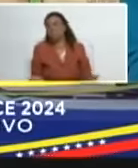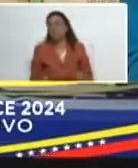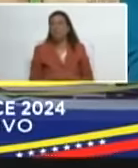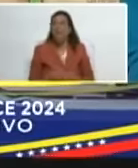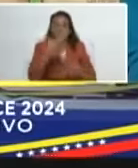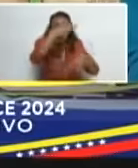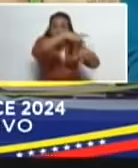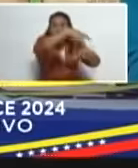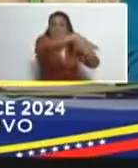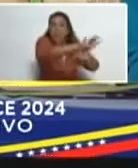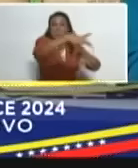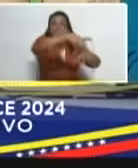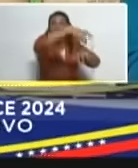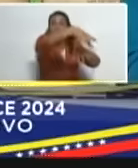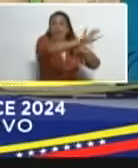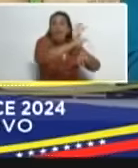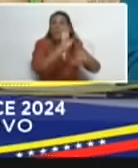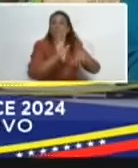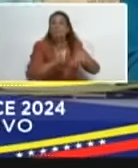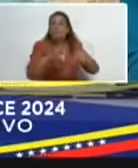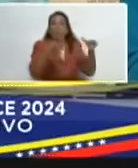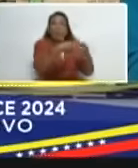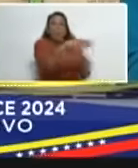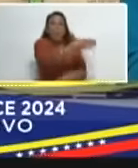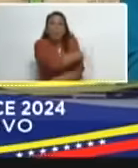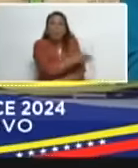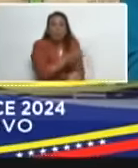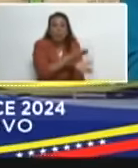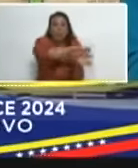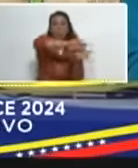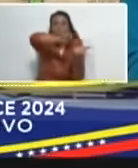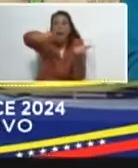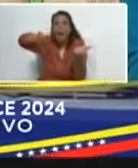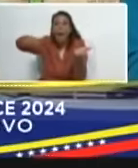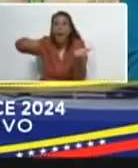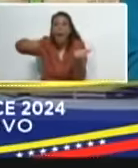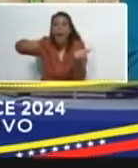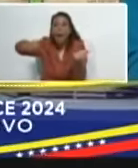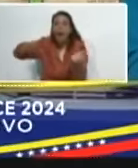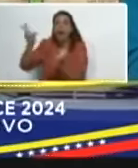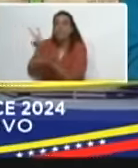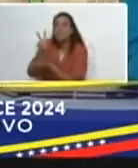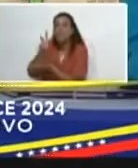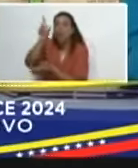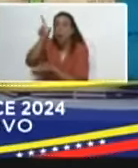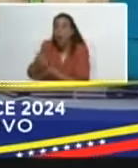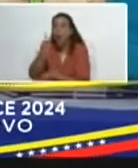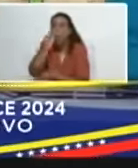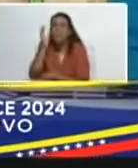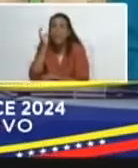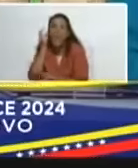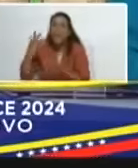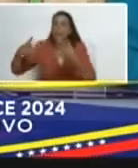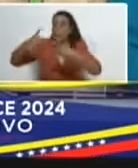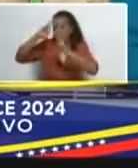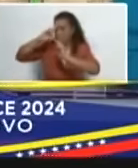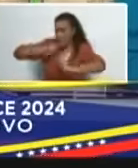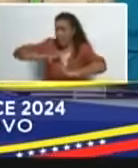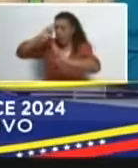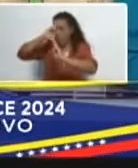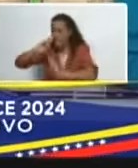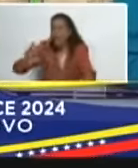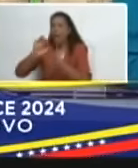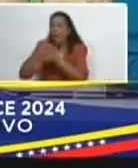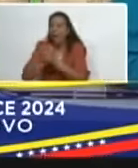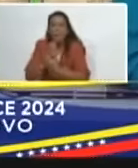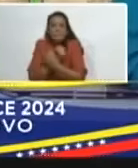Allá ellos y sus títeres. Acá nosotros, los venezolanos y venezolanas, respetándonos, queriéndonos